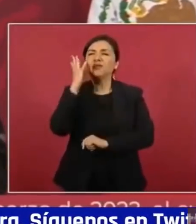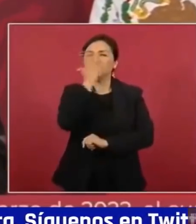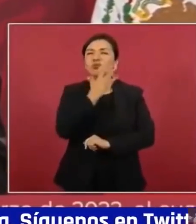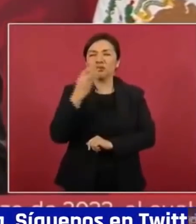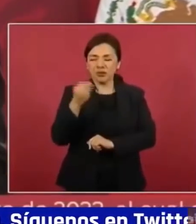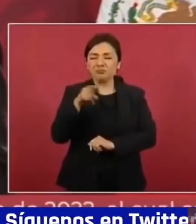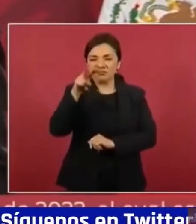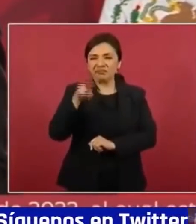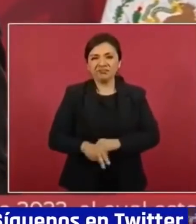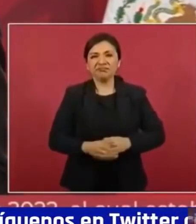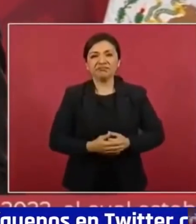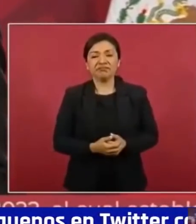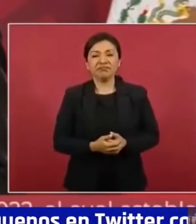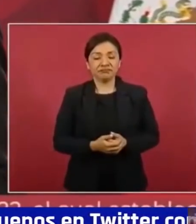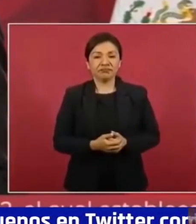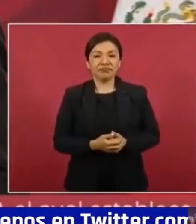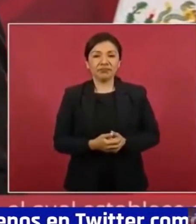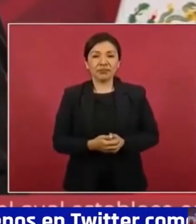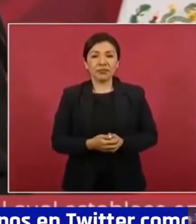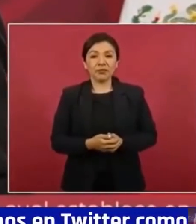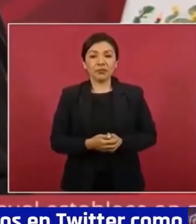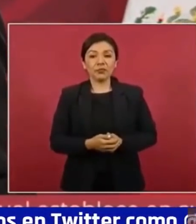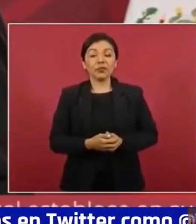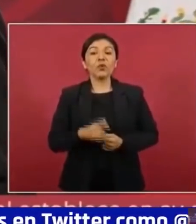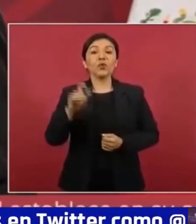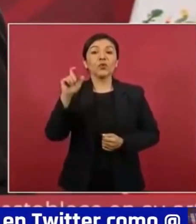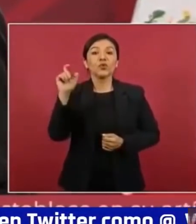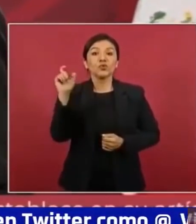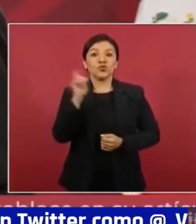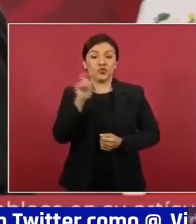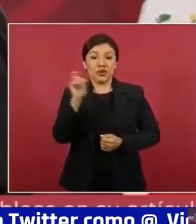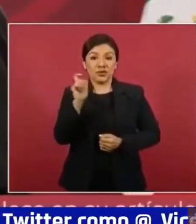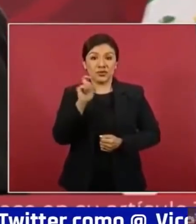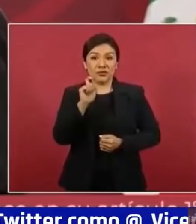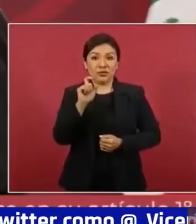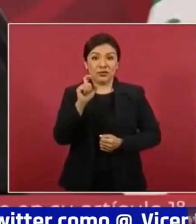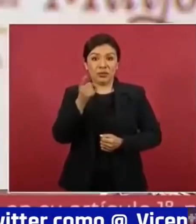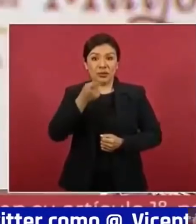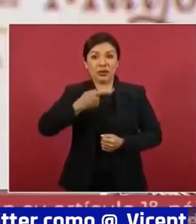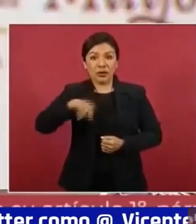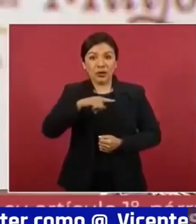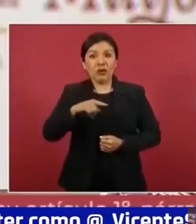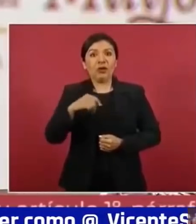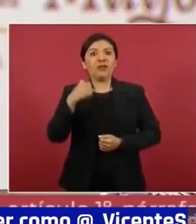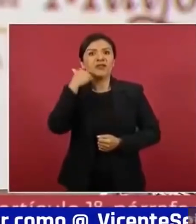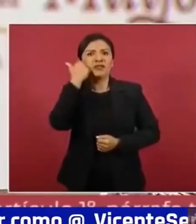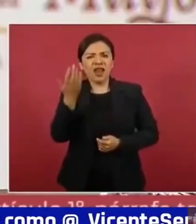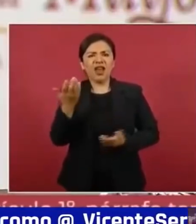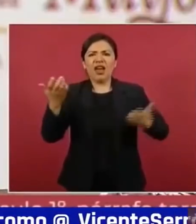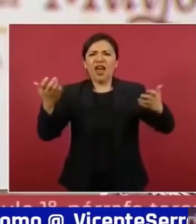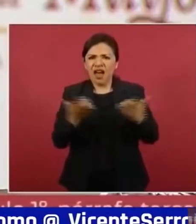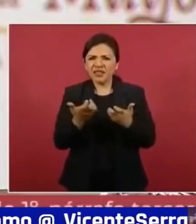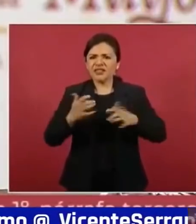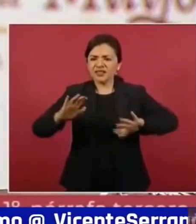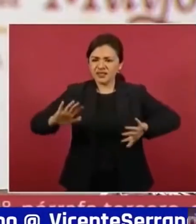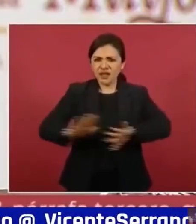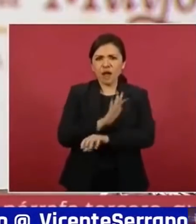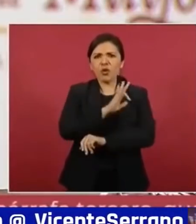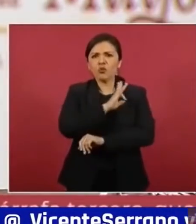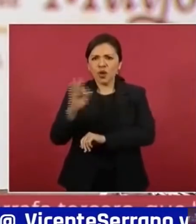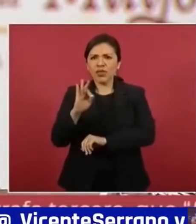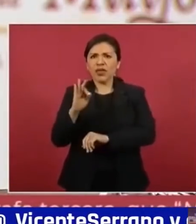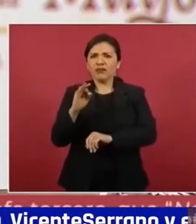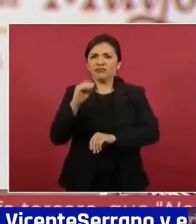de la Suprema Corte de Justicia de la Nación dijo que había cosas más importantes que